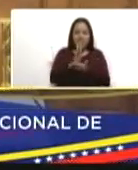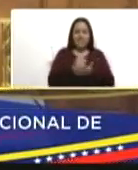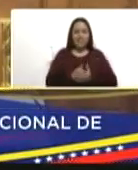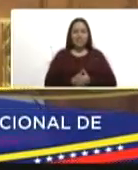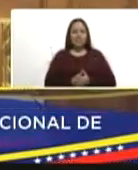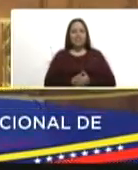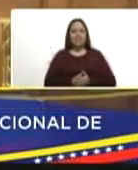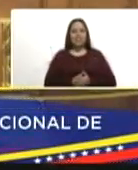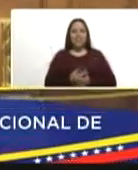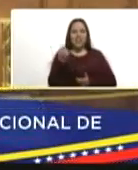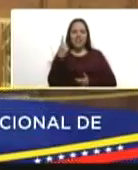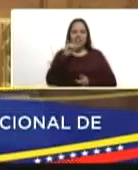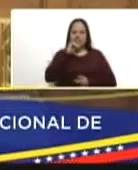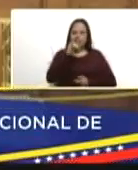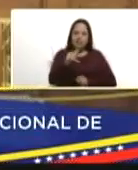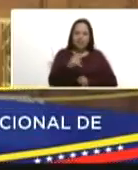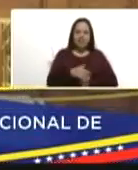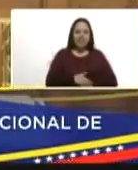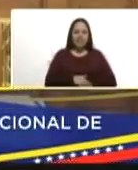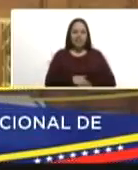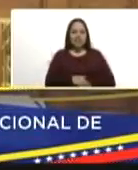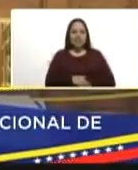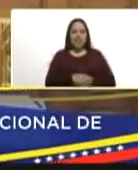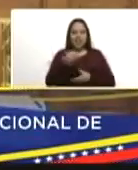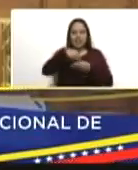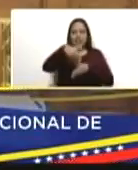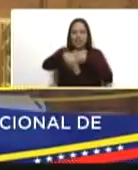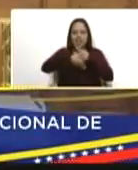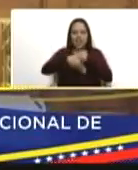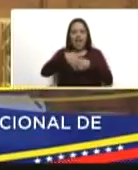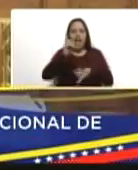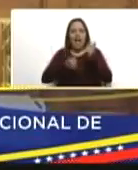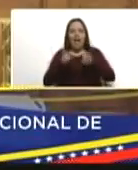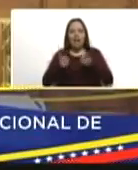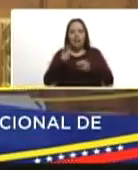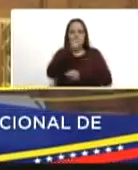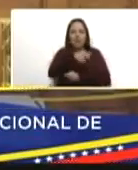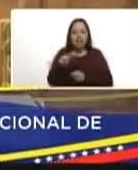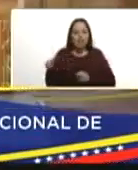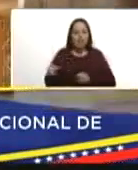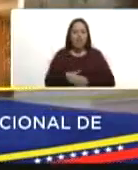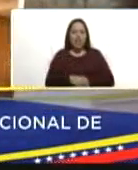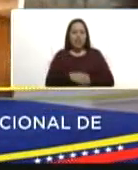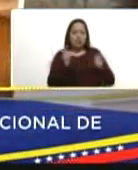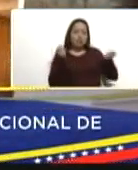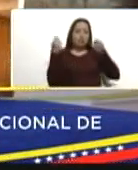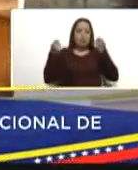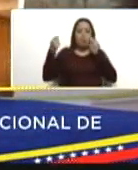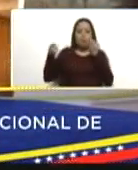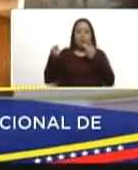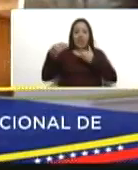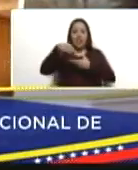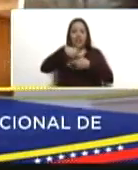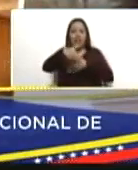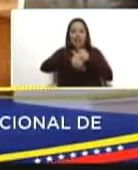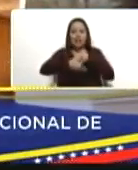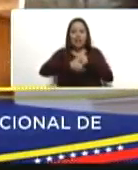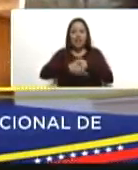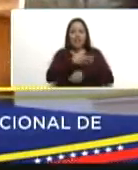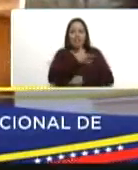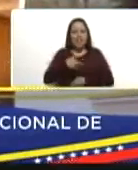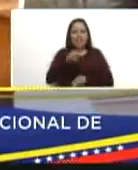y desinformación desde las redes sociales y algunos influencers quieren vender la ilusión de que achicando el